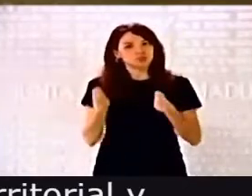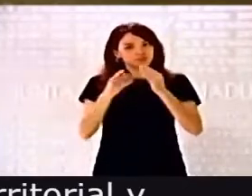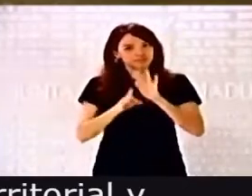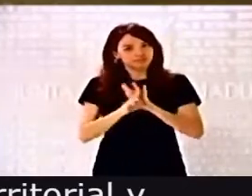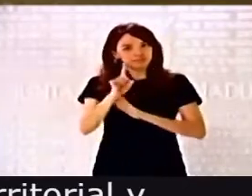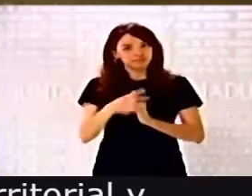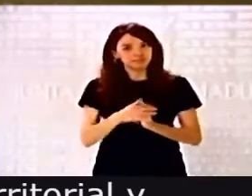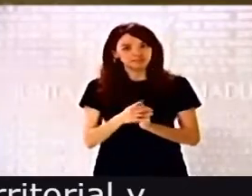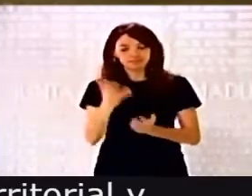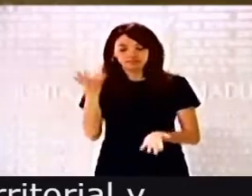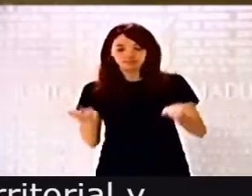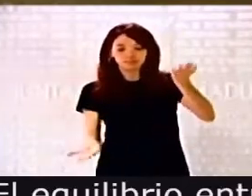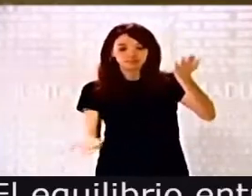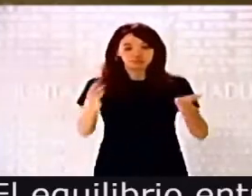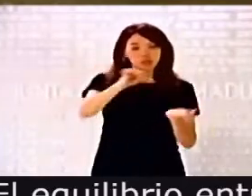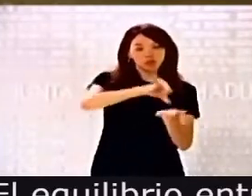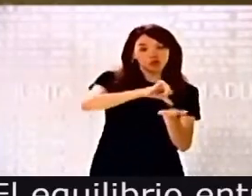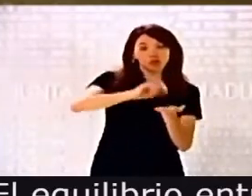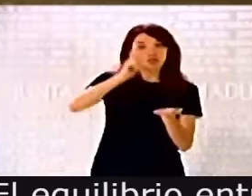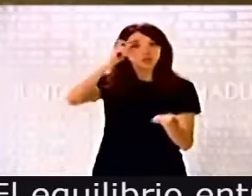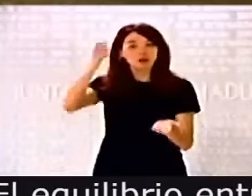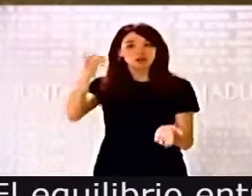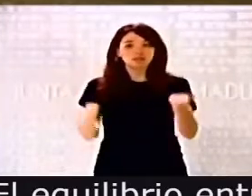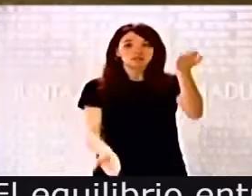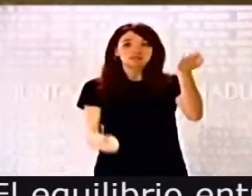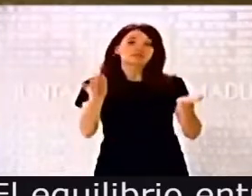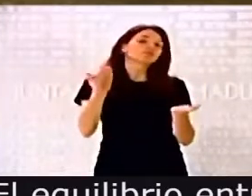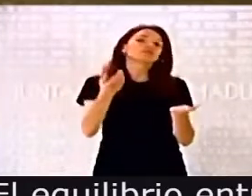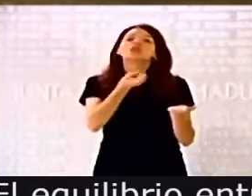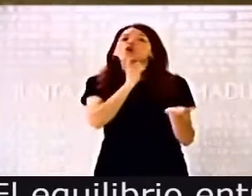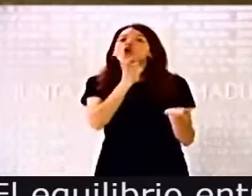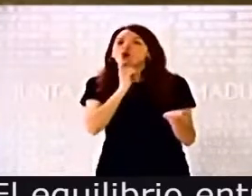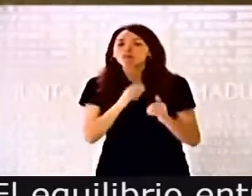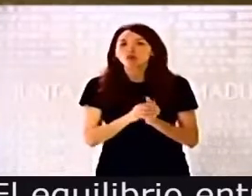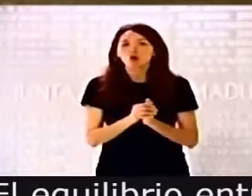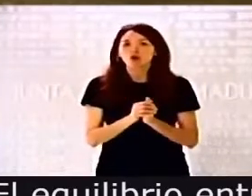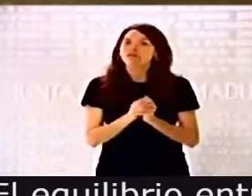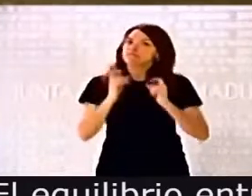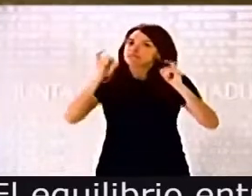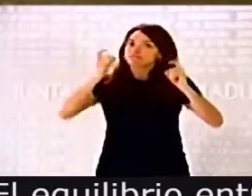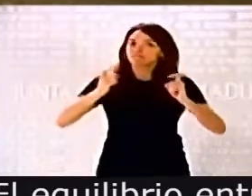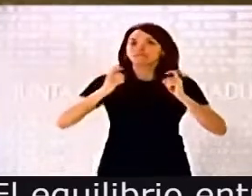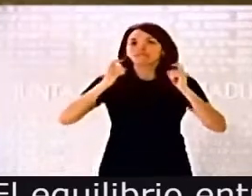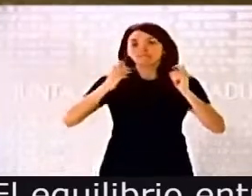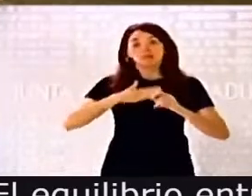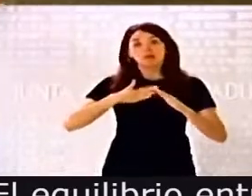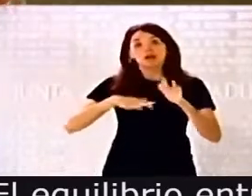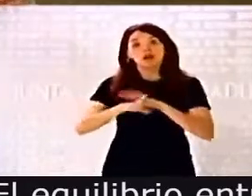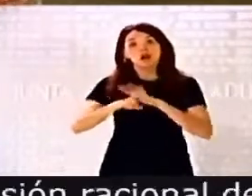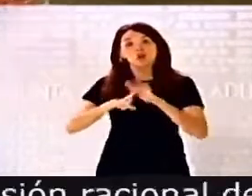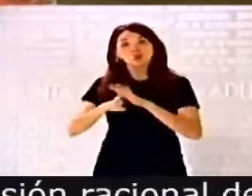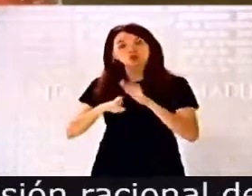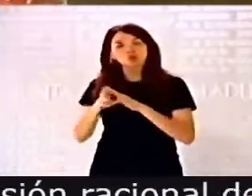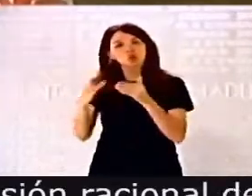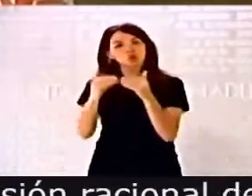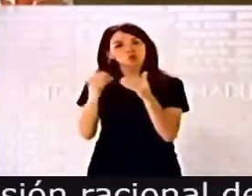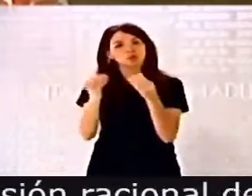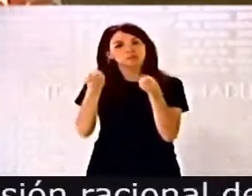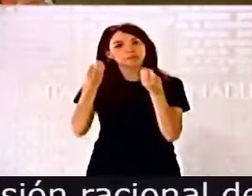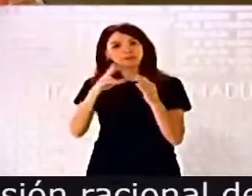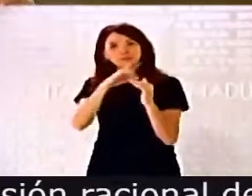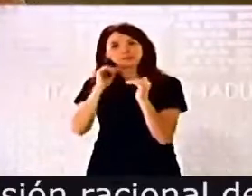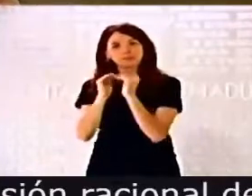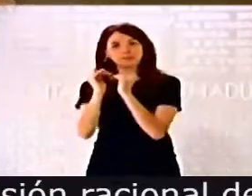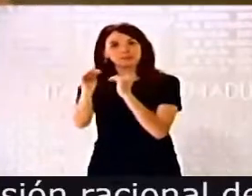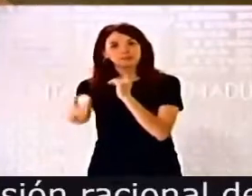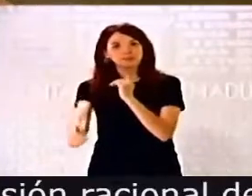lo rural y urbano pasa por una utilización y explotación racional de nuestros recursos y esto lo estableció la